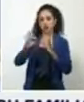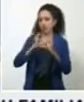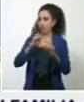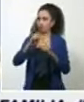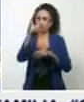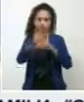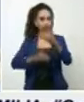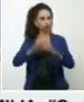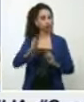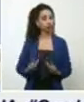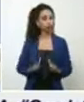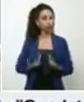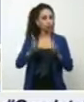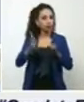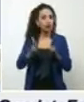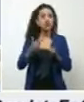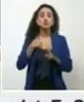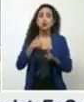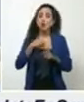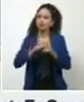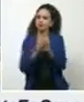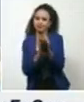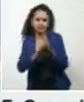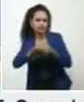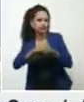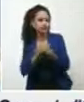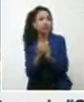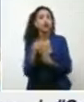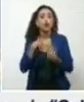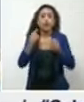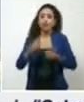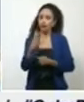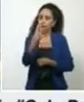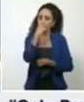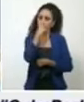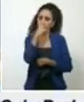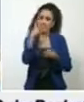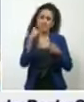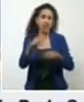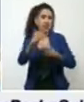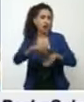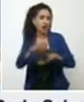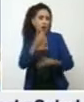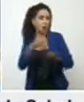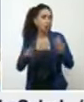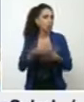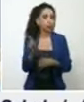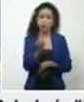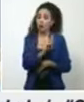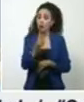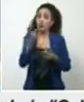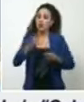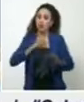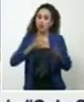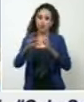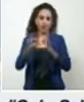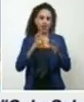establecido para el control de estas enfermedades, de forma tal que no esté, y protegerse.